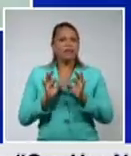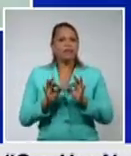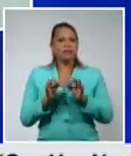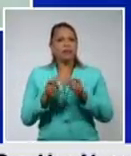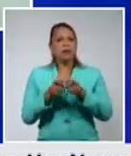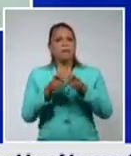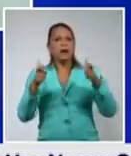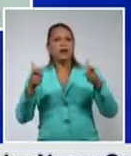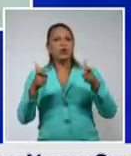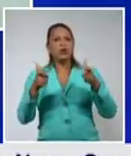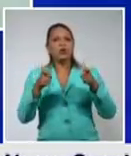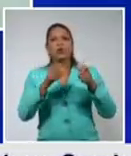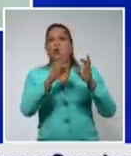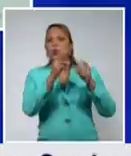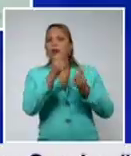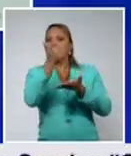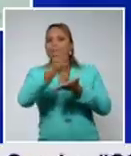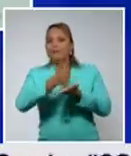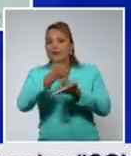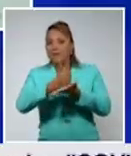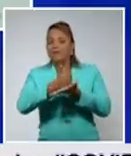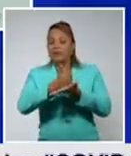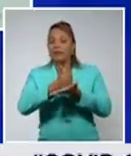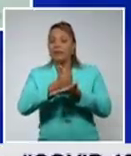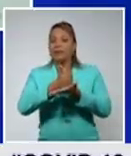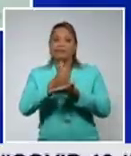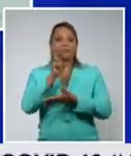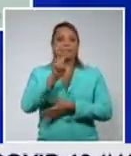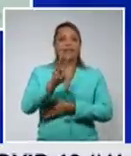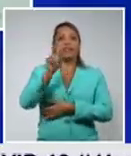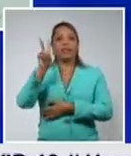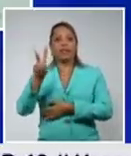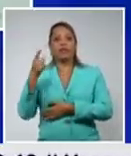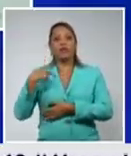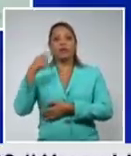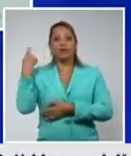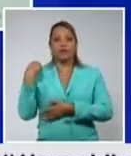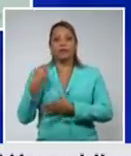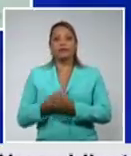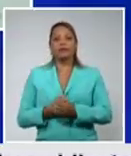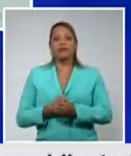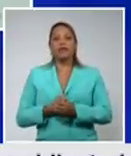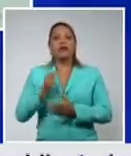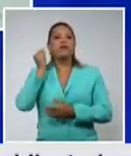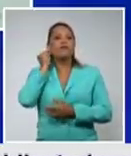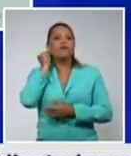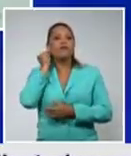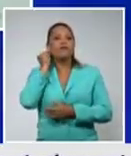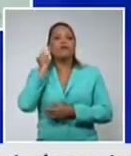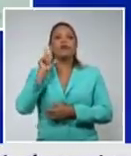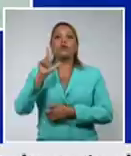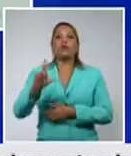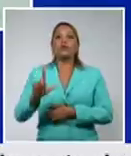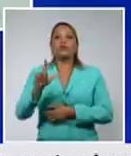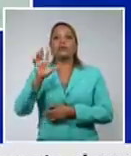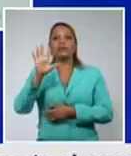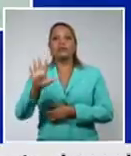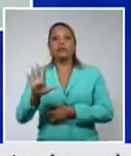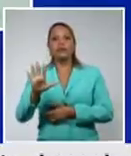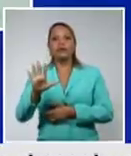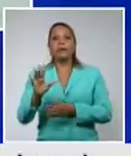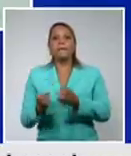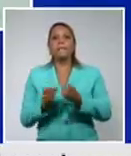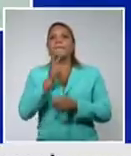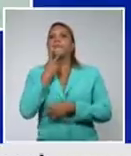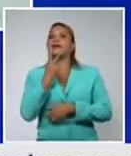el municipio cabecera, Camagüey, ayer 32, Florida 5, Vertientes y Guaymaro con